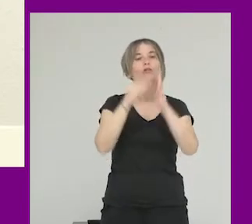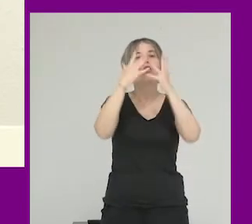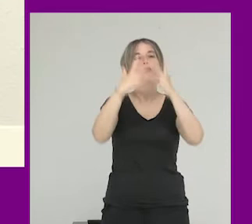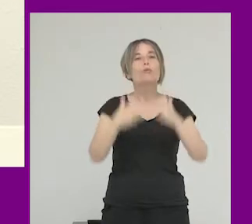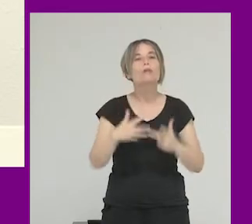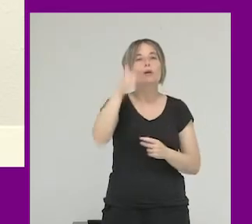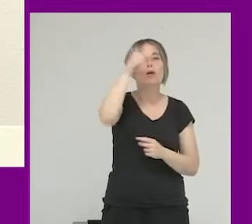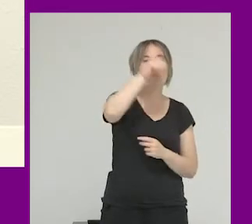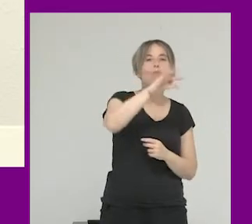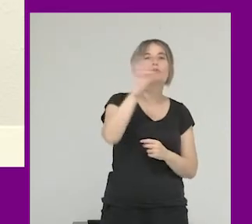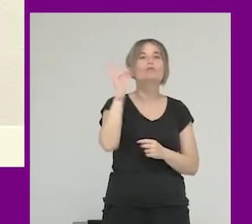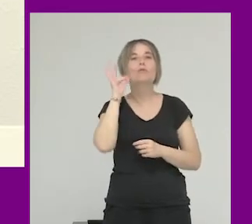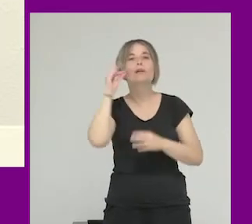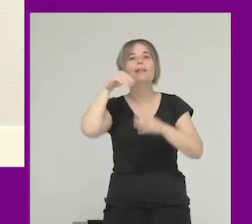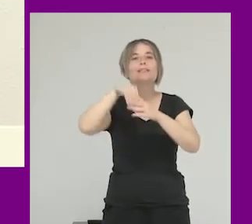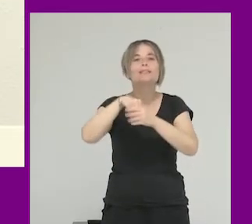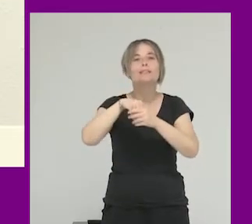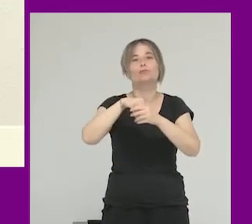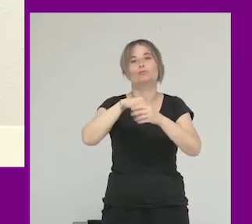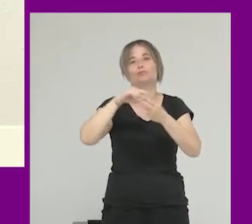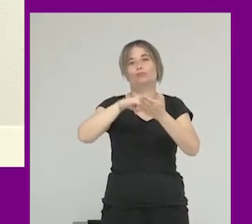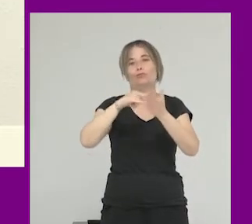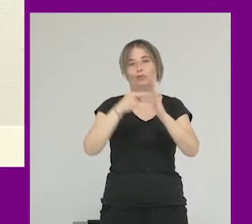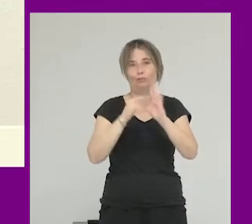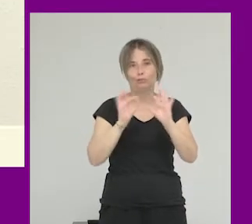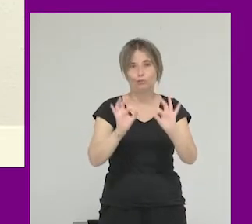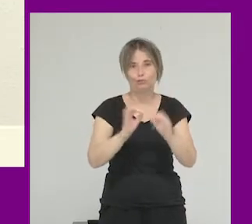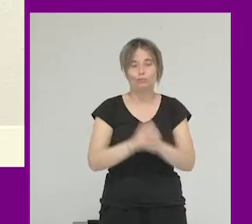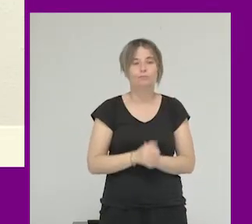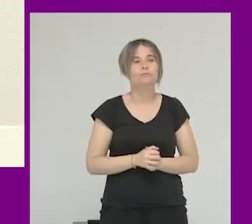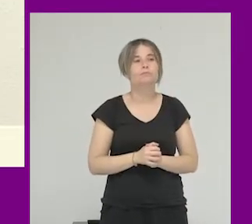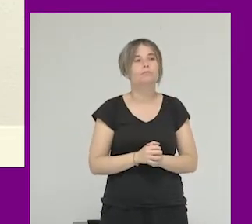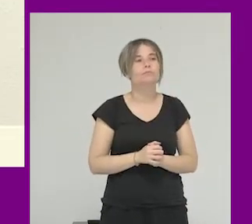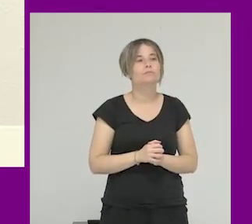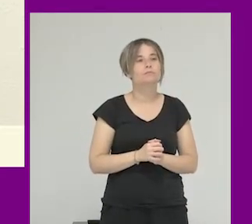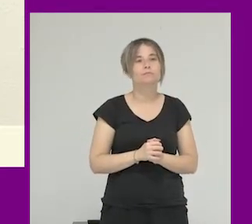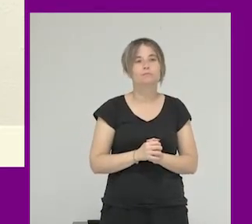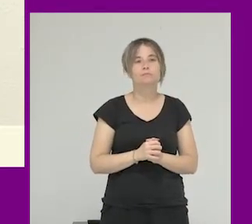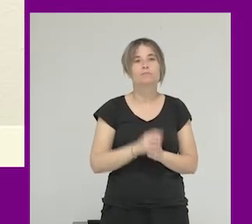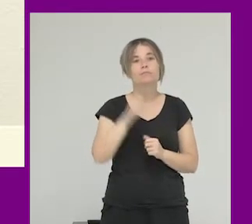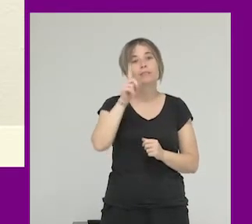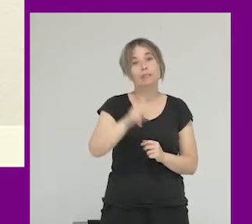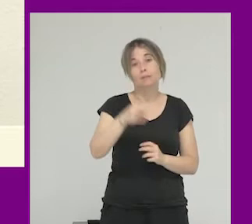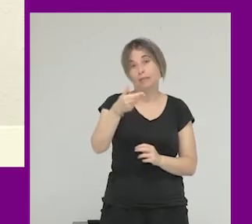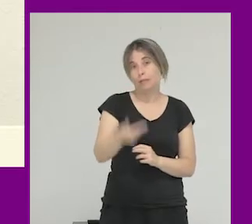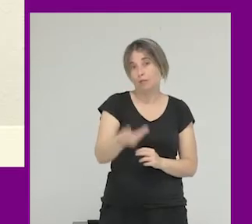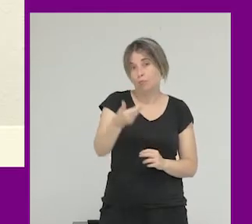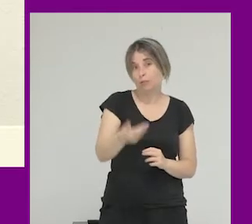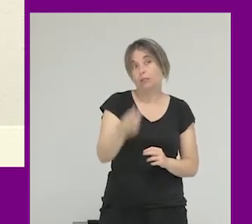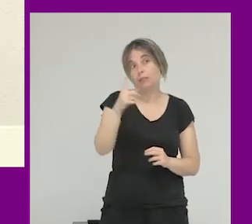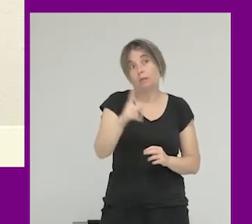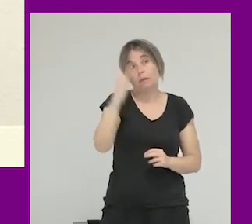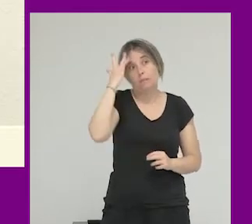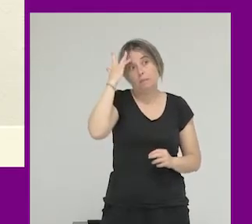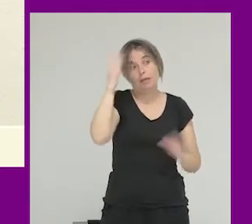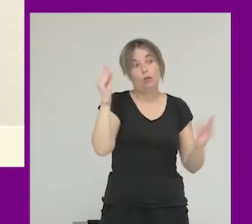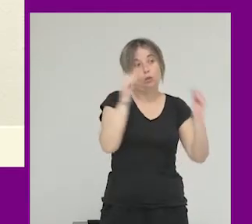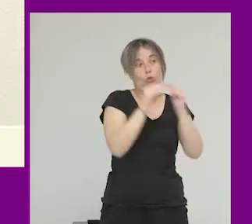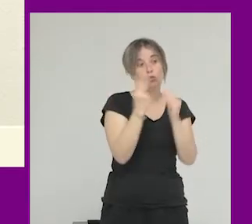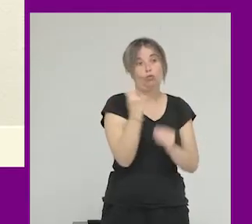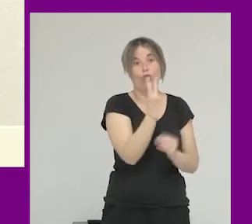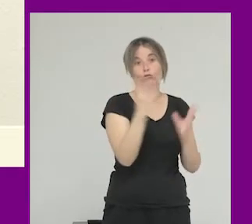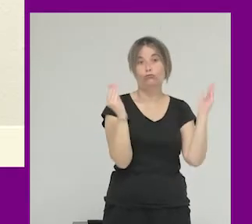y hombres hay en cada uno de los ámbitos. Creo que un hecho muy importante, y seguramente estarás de acuerdo,